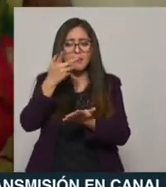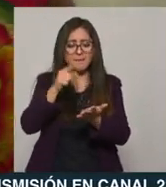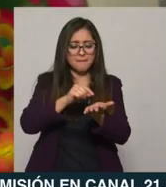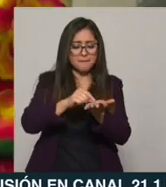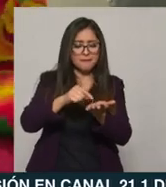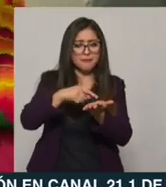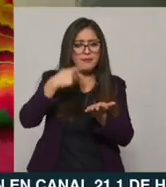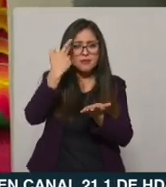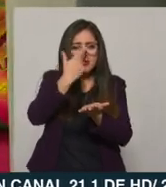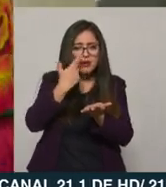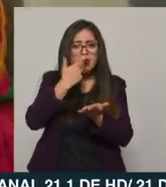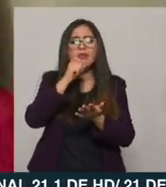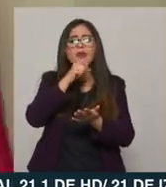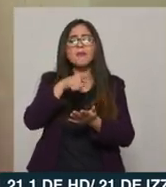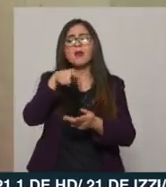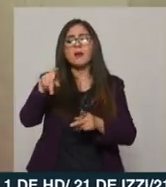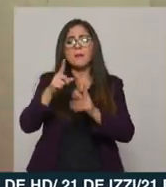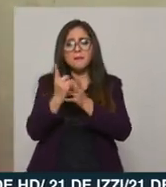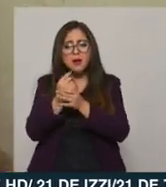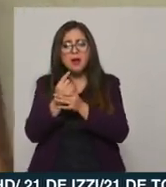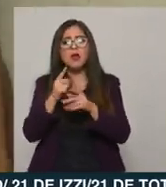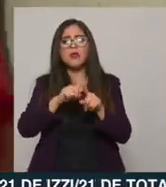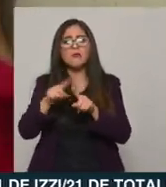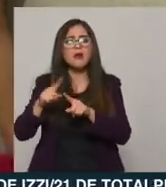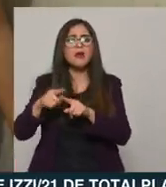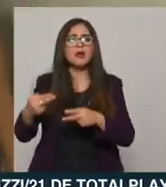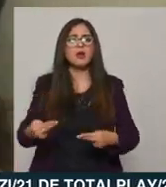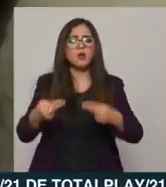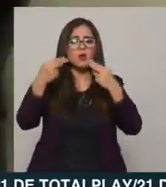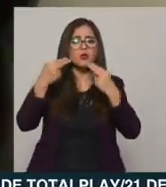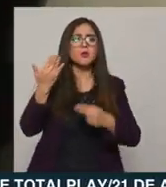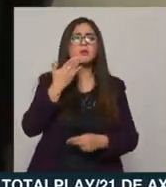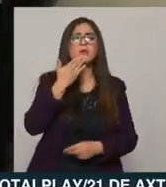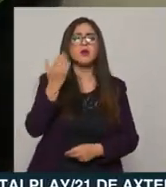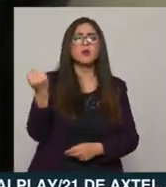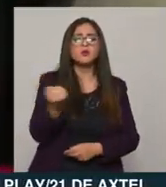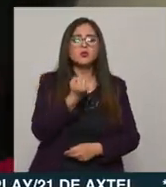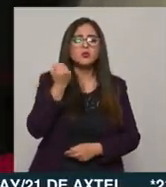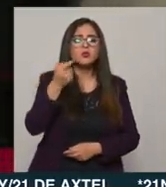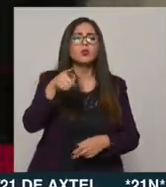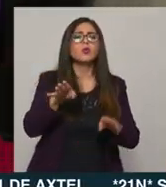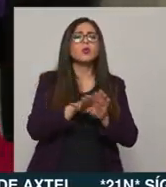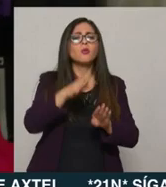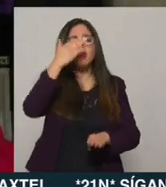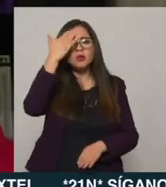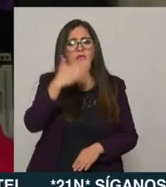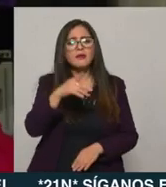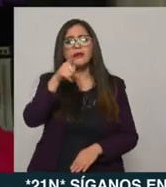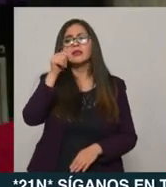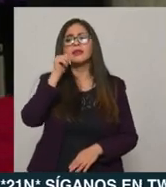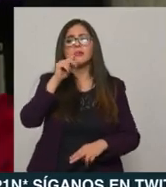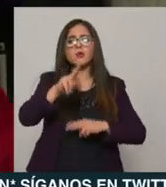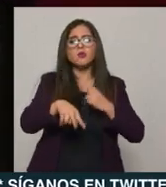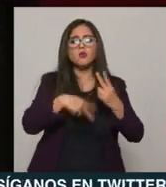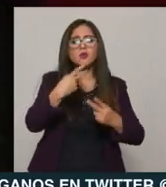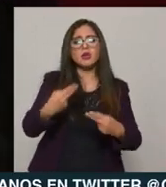y aguas de todo tipo para el negocio y la buena suerte. Usted la puede reconocer porque asiste a su negocio